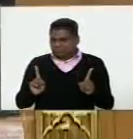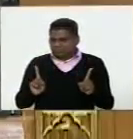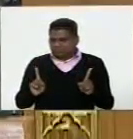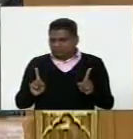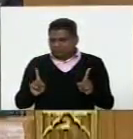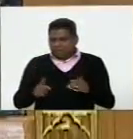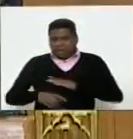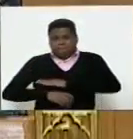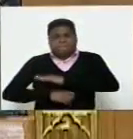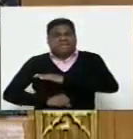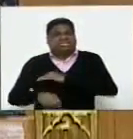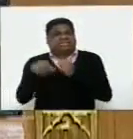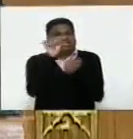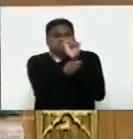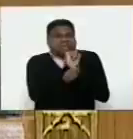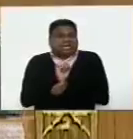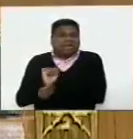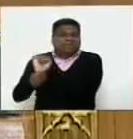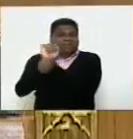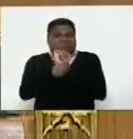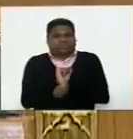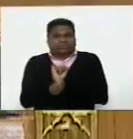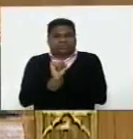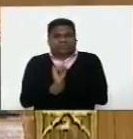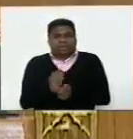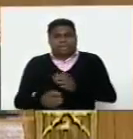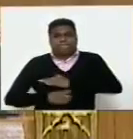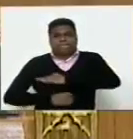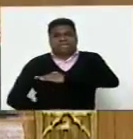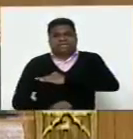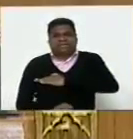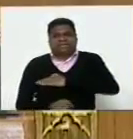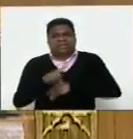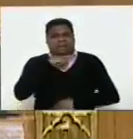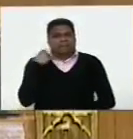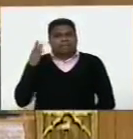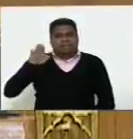parir para la esclavitud, parir para la muerte,